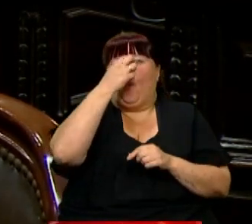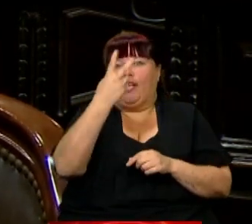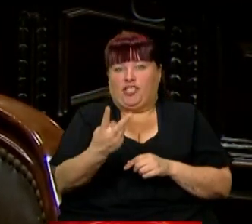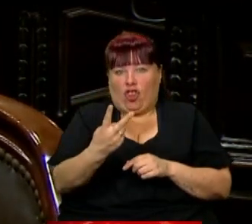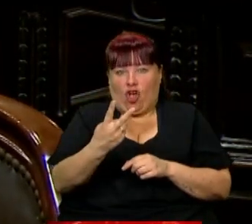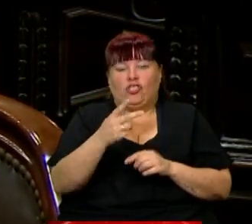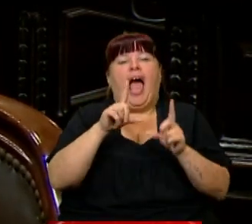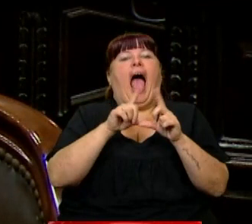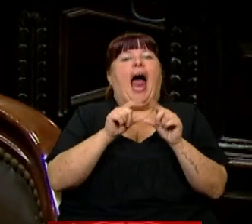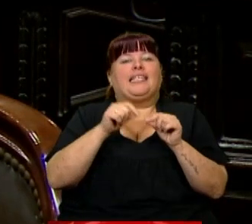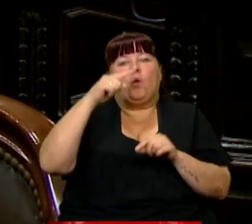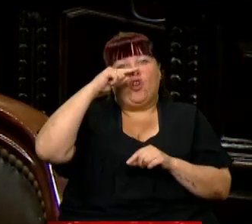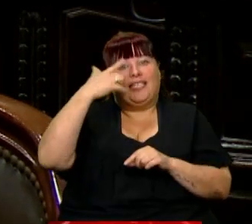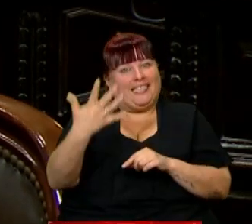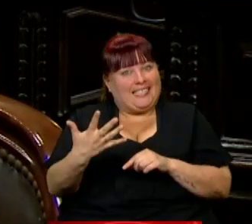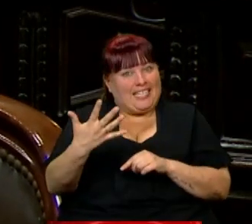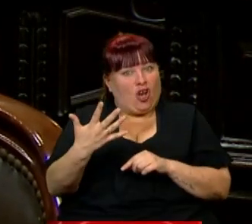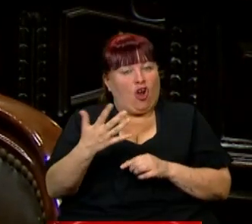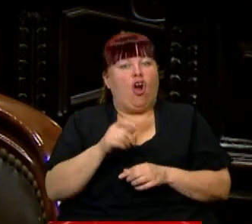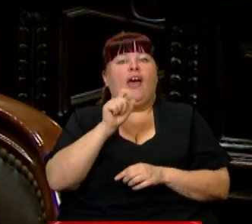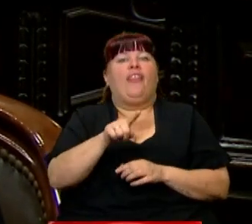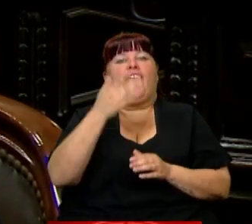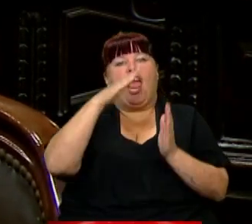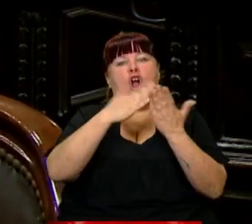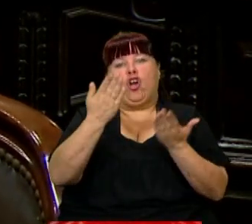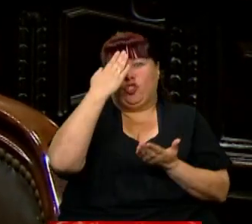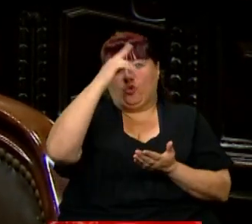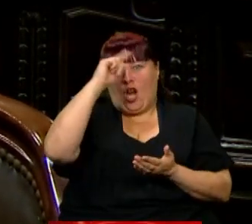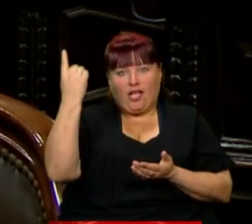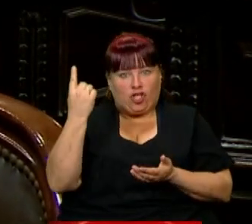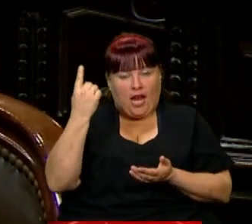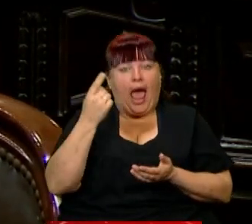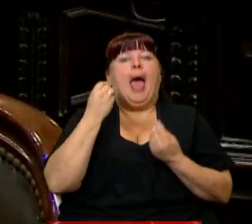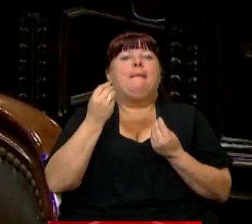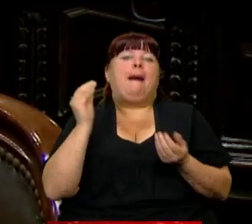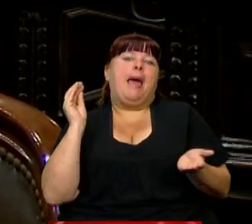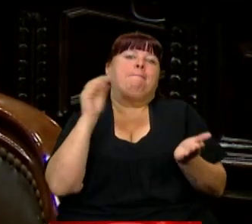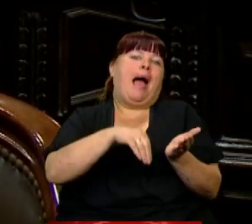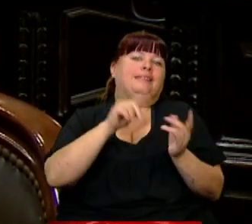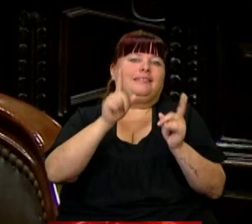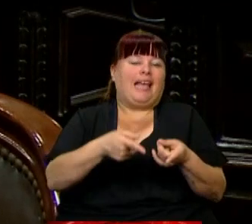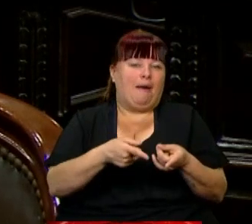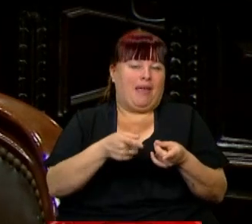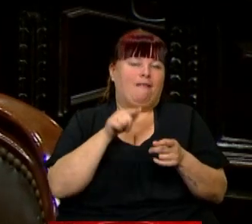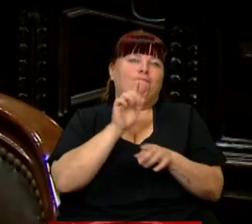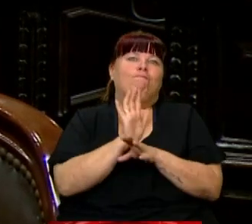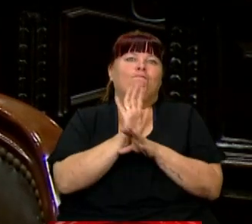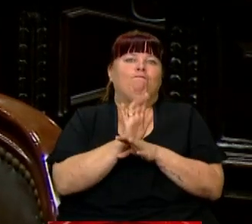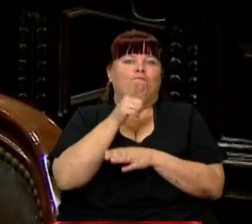22 del artículo 75 de la Constitución Nacional, para sumarla así a